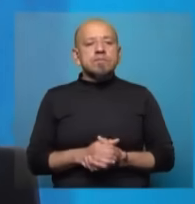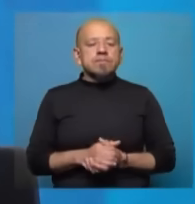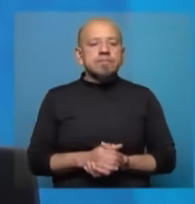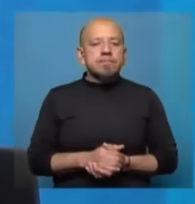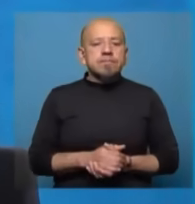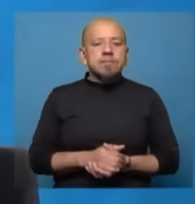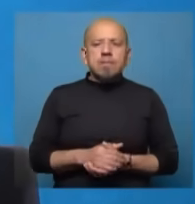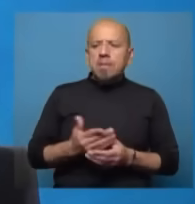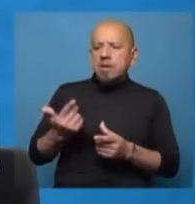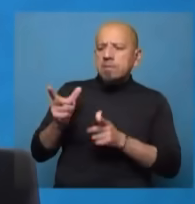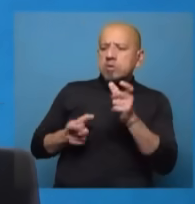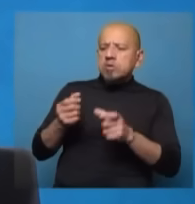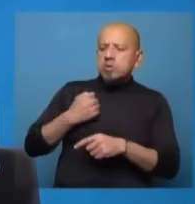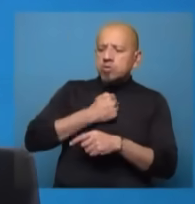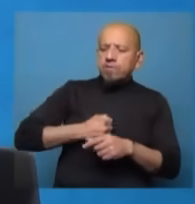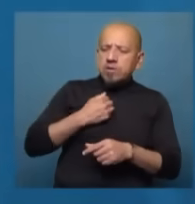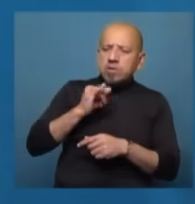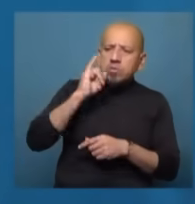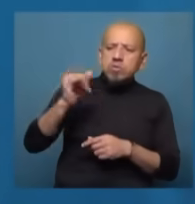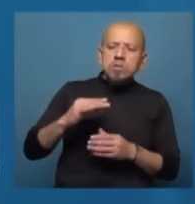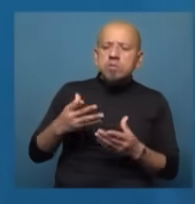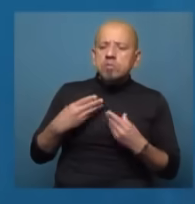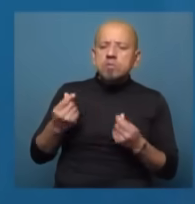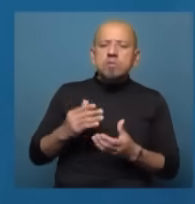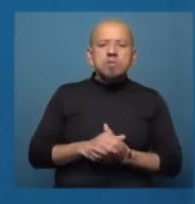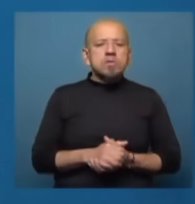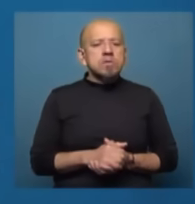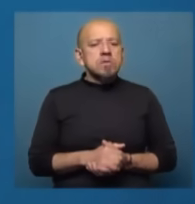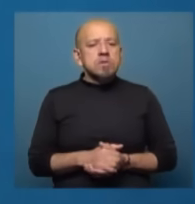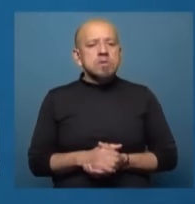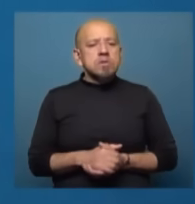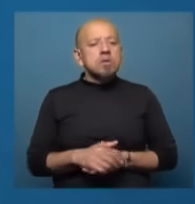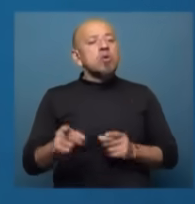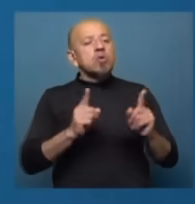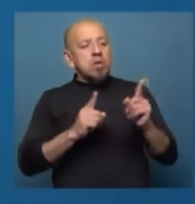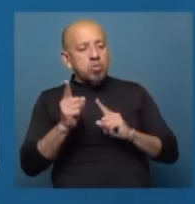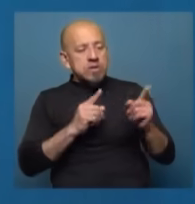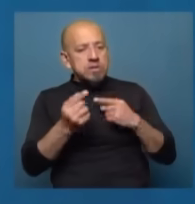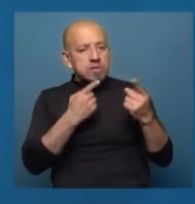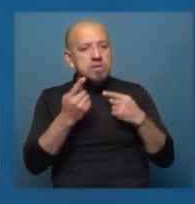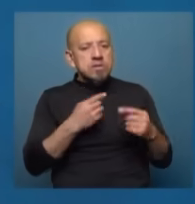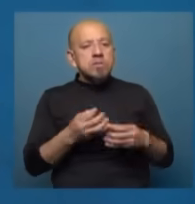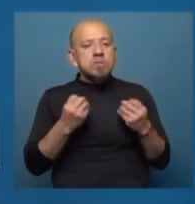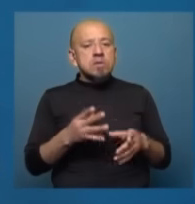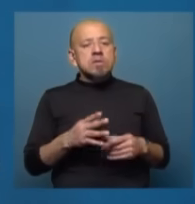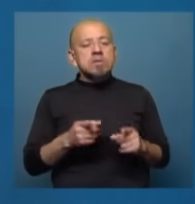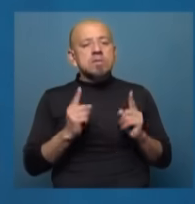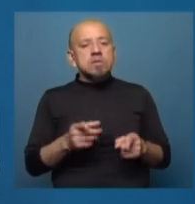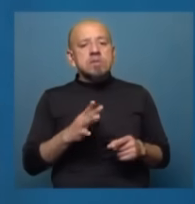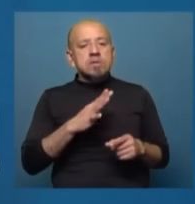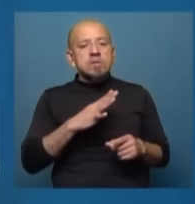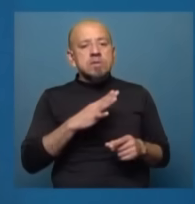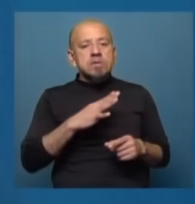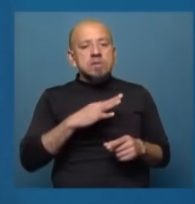Cómo quedaron las víctimas después de esto bueno con algunas hablé con otras no porque también está dentro de lo que tienen que aprender los